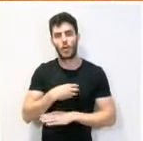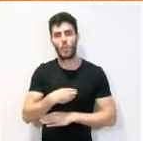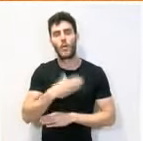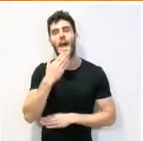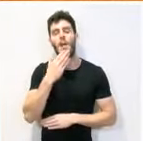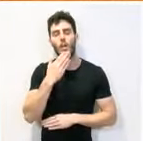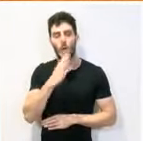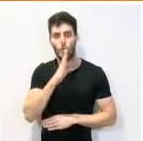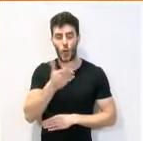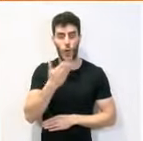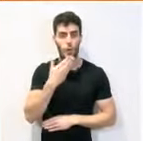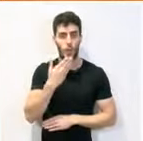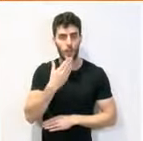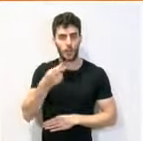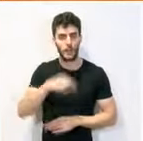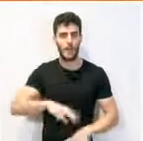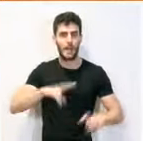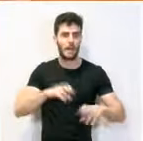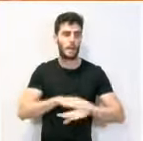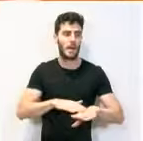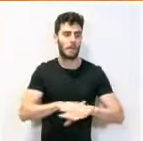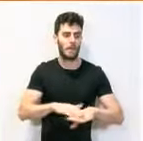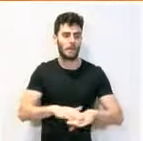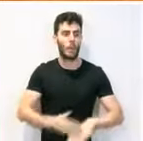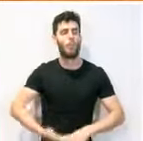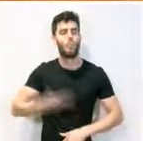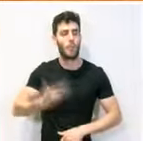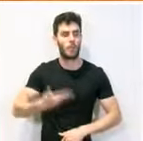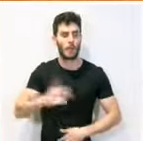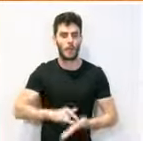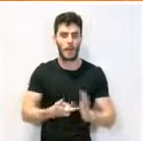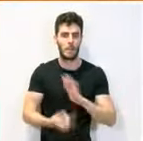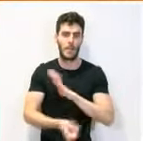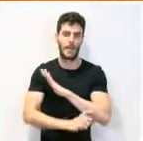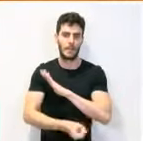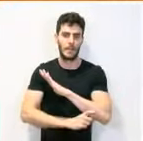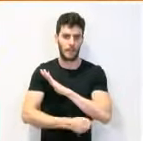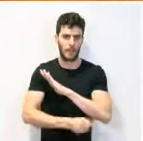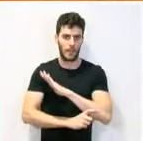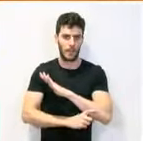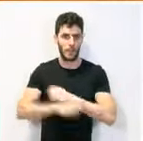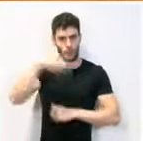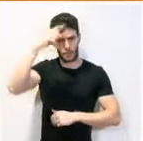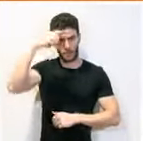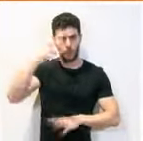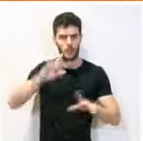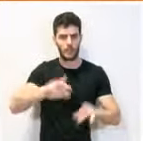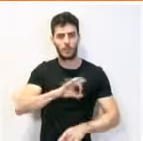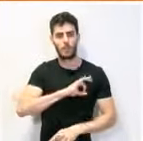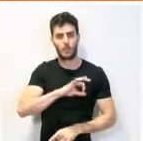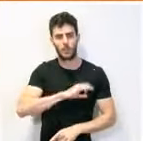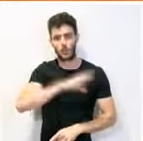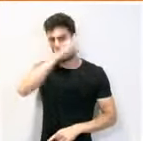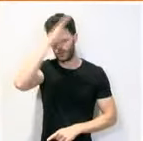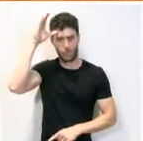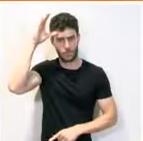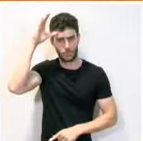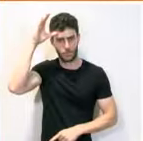porque el ocio también es una cuestión fundamental. Muy importante el plan estratégico de la cultura, pero señor Andreu,